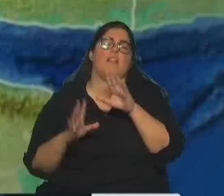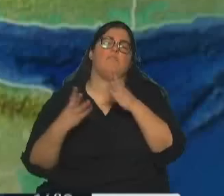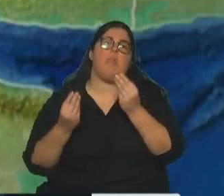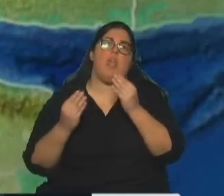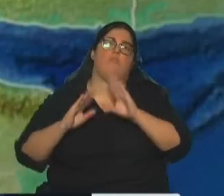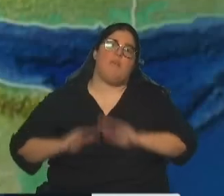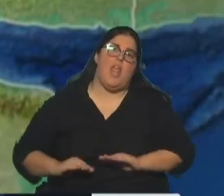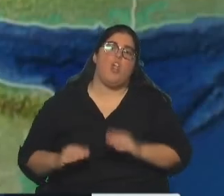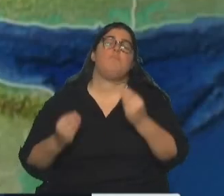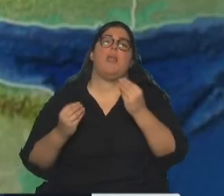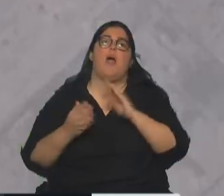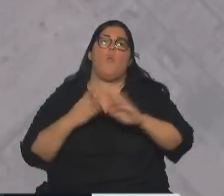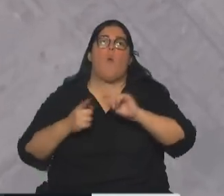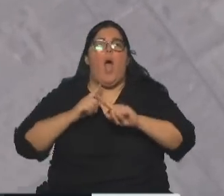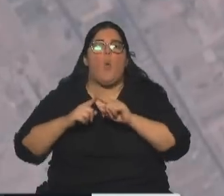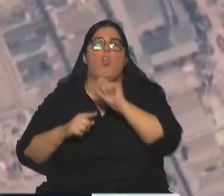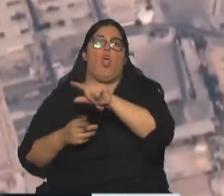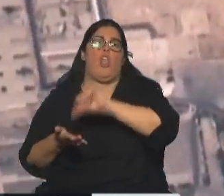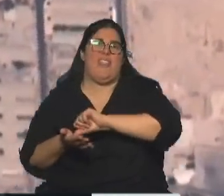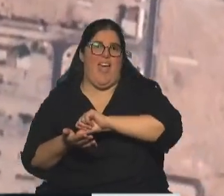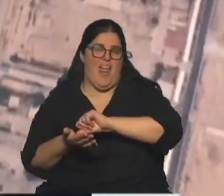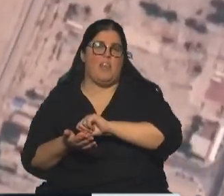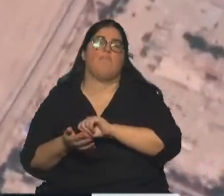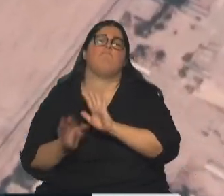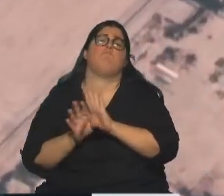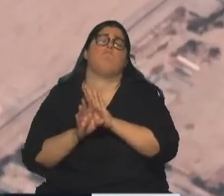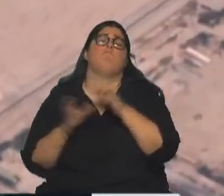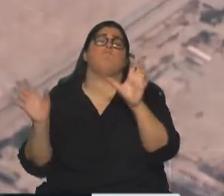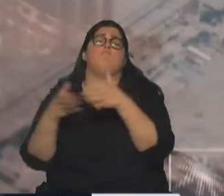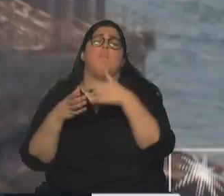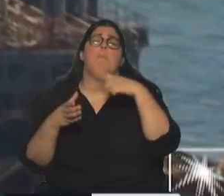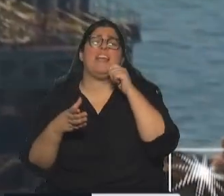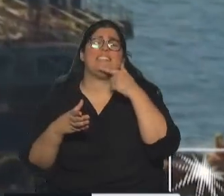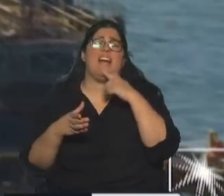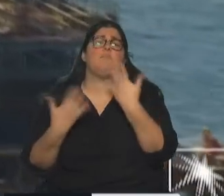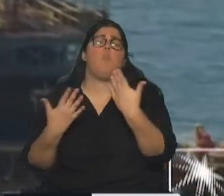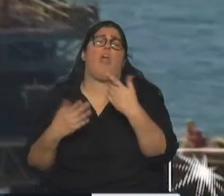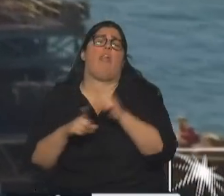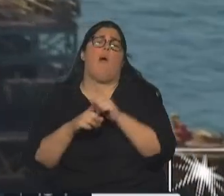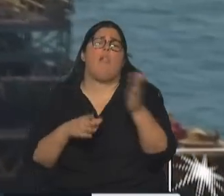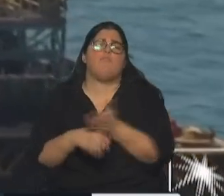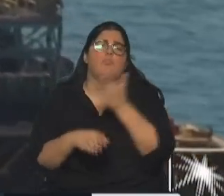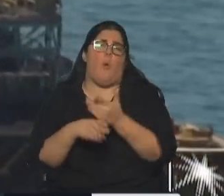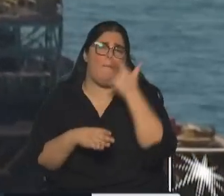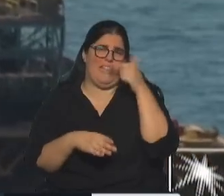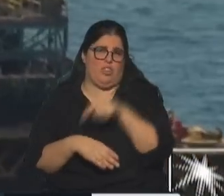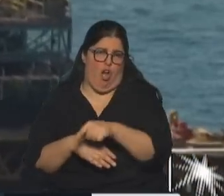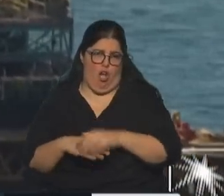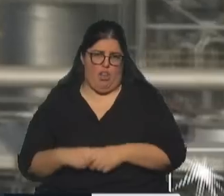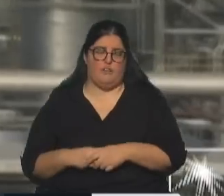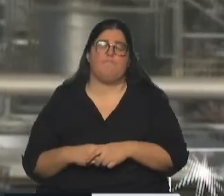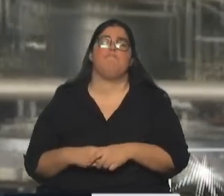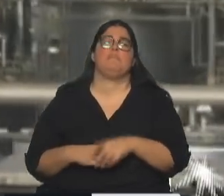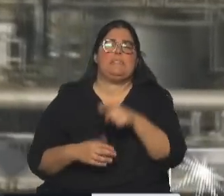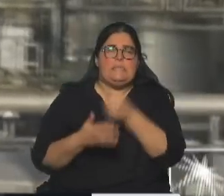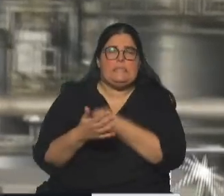nuclear con Irán que posibilitaría que los persas empezaran a comercializar su producción petrolera, e intentar convencer a